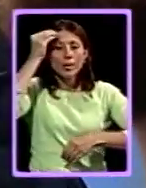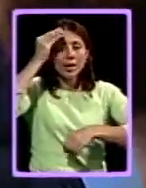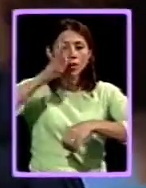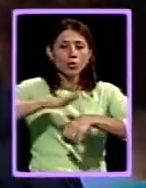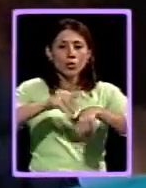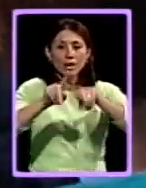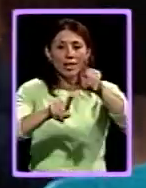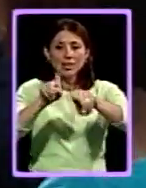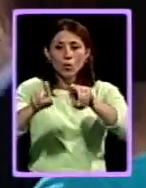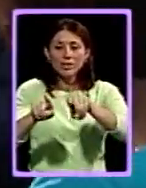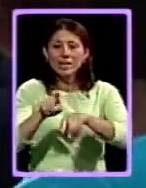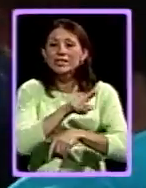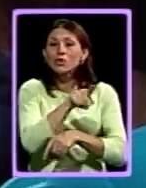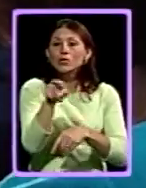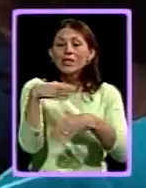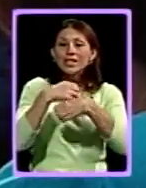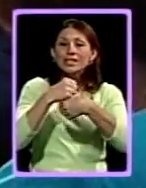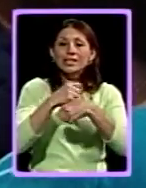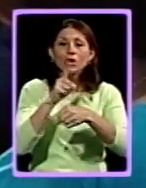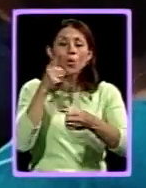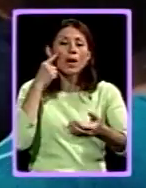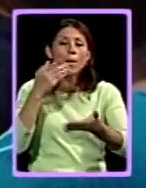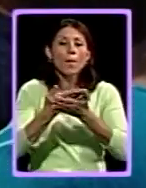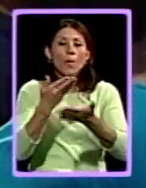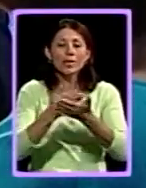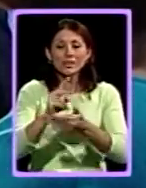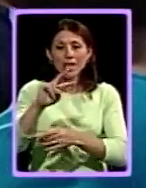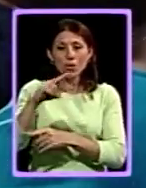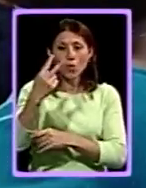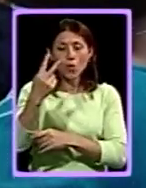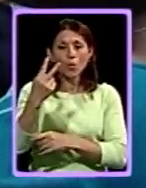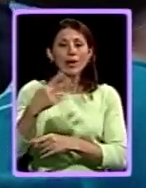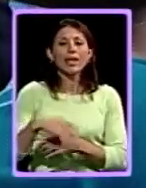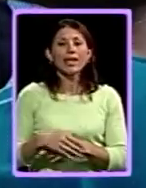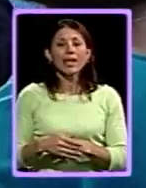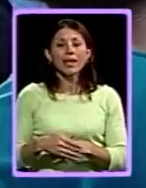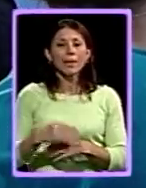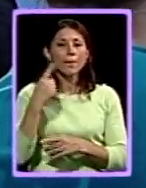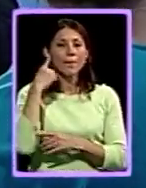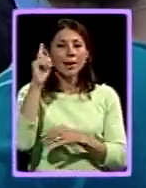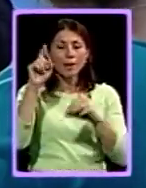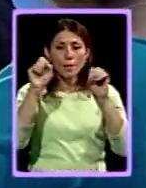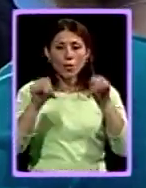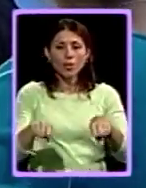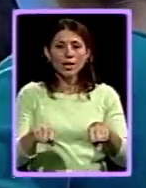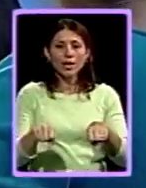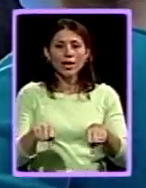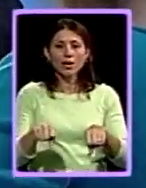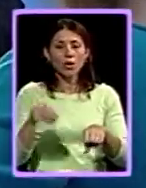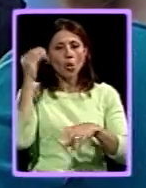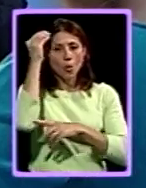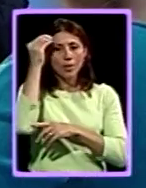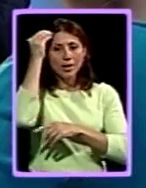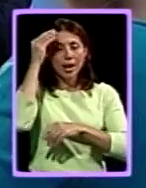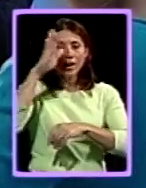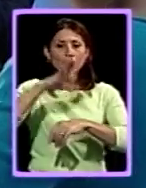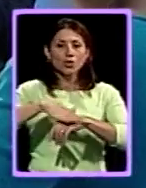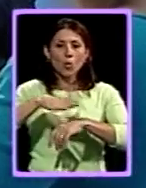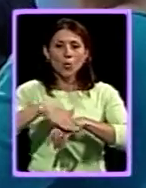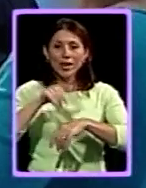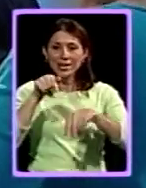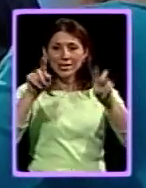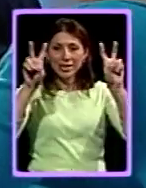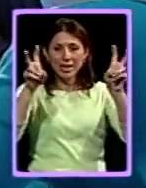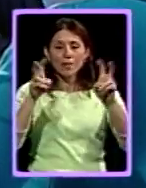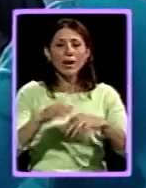una muestra doble, que ese es un tema técnico al que tal vez no vale la pena entrar, para poder opinar sobre ese